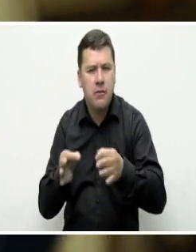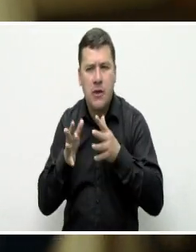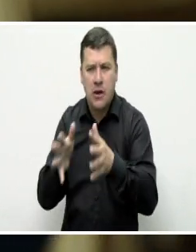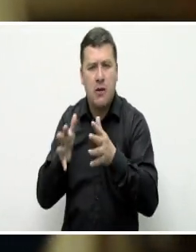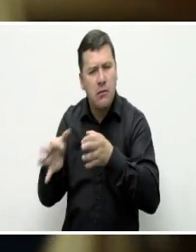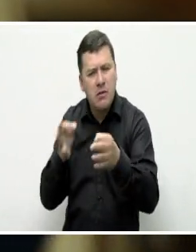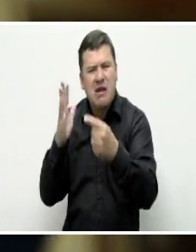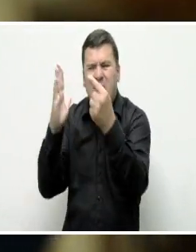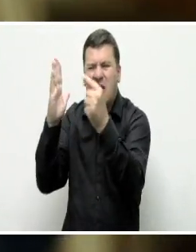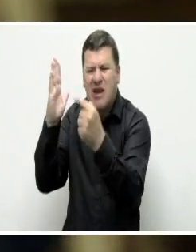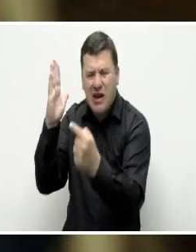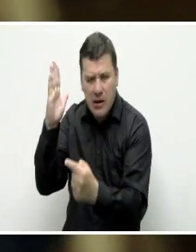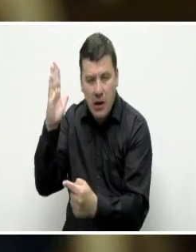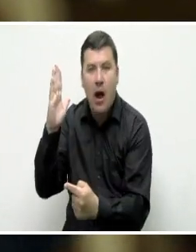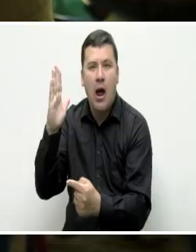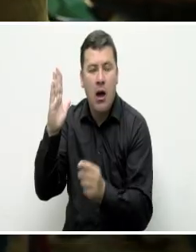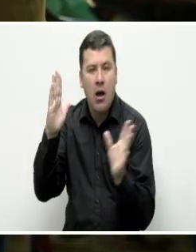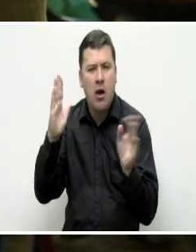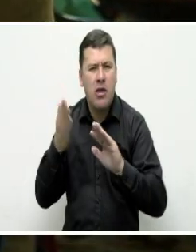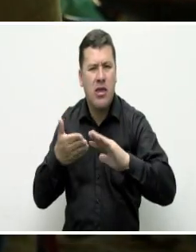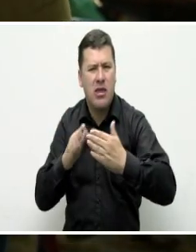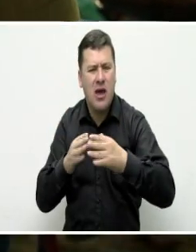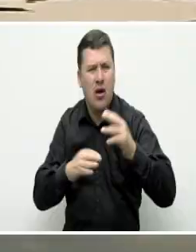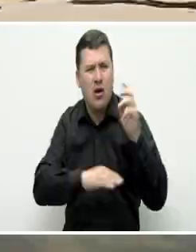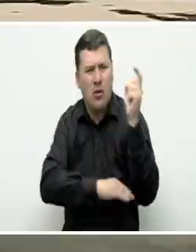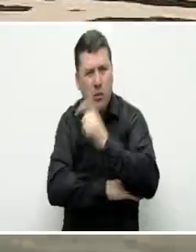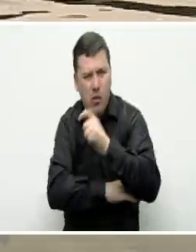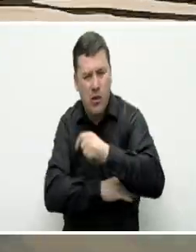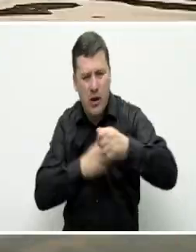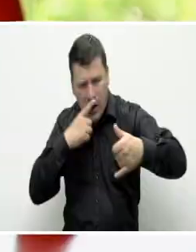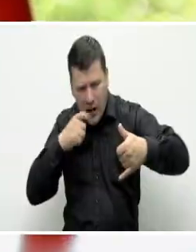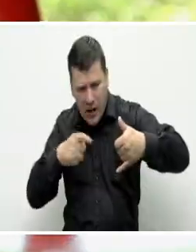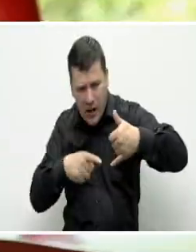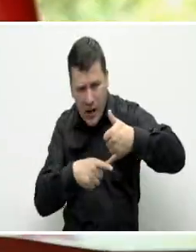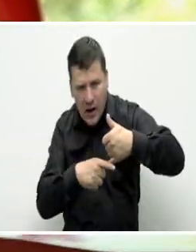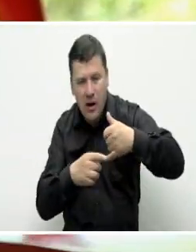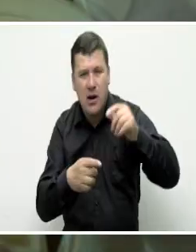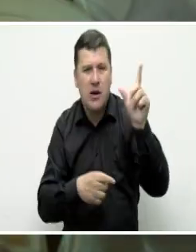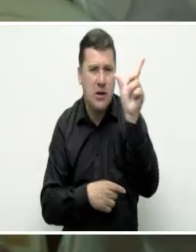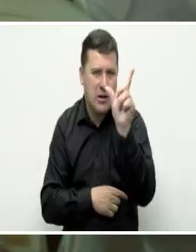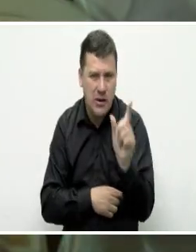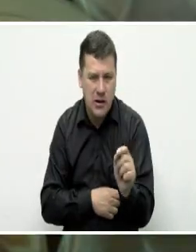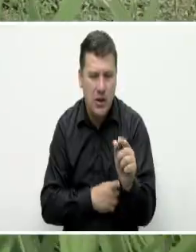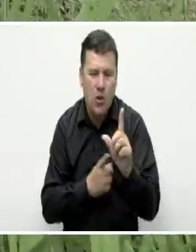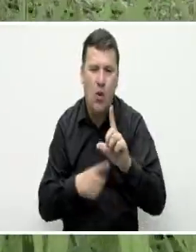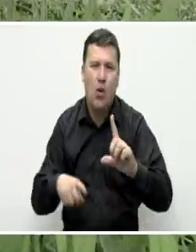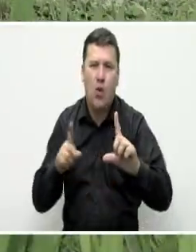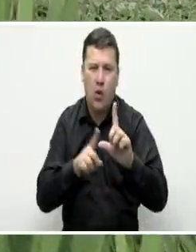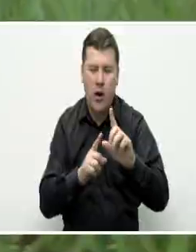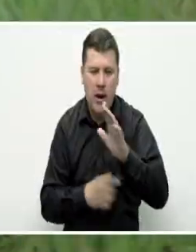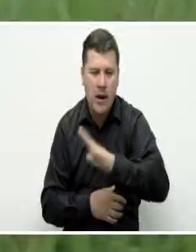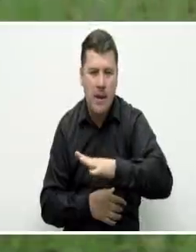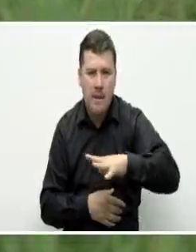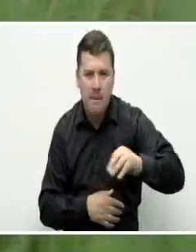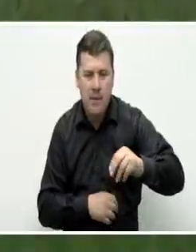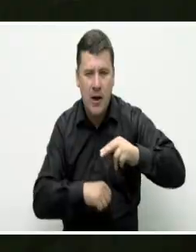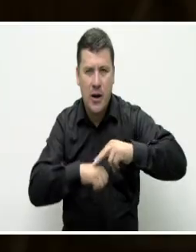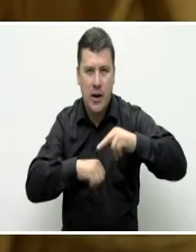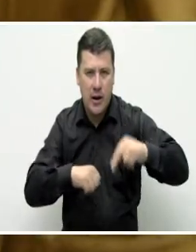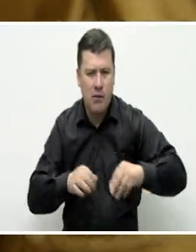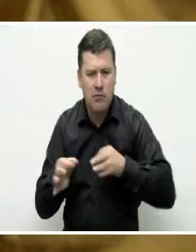capacitaciones se llevaron a cabo en 10 comunidades indígenas de Putumayo, Amazonas, Cesar, Guajira, Magdalena y